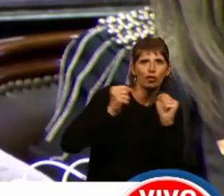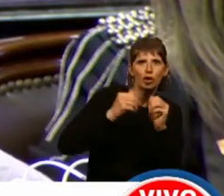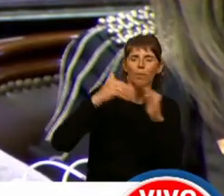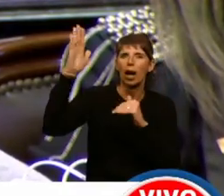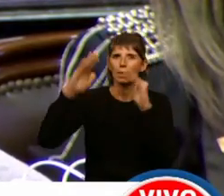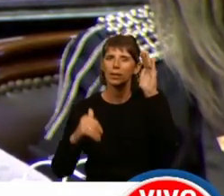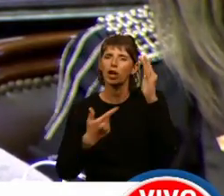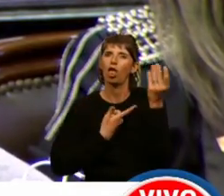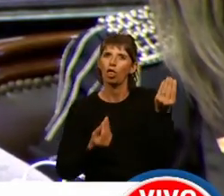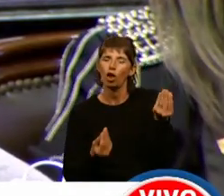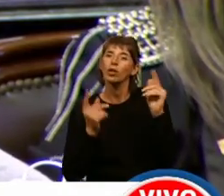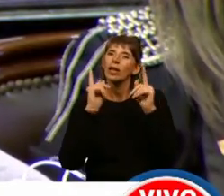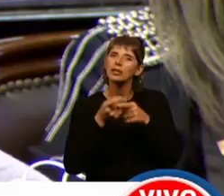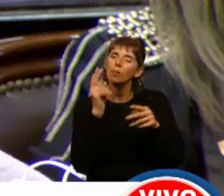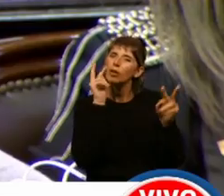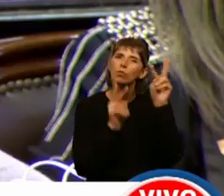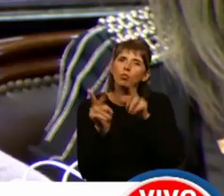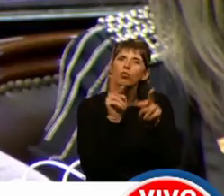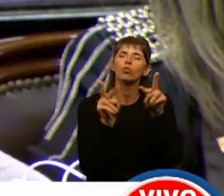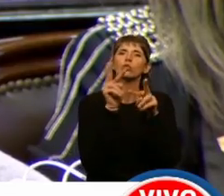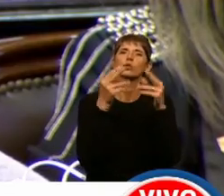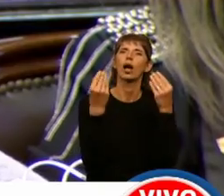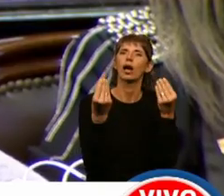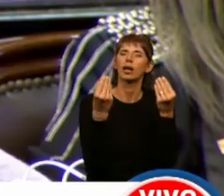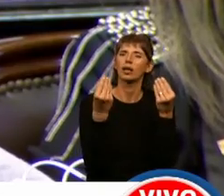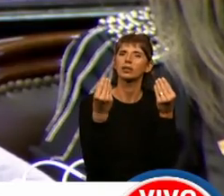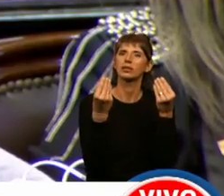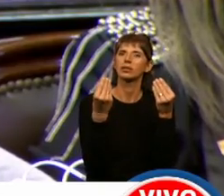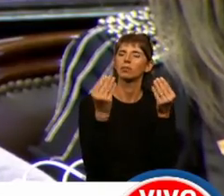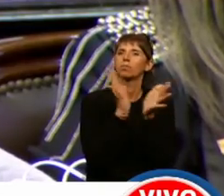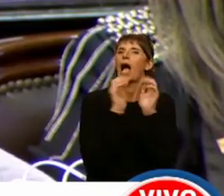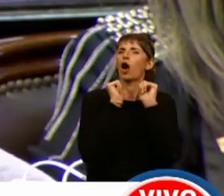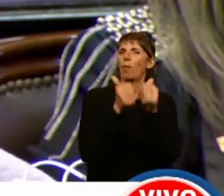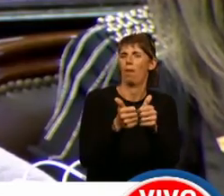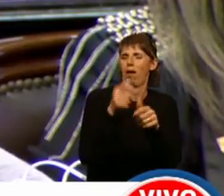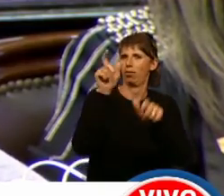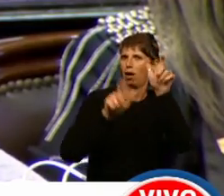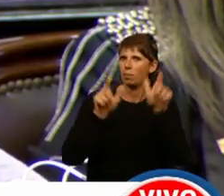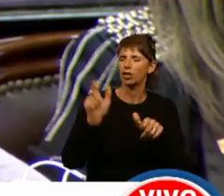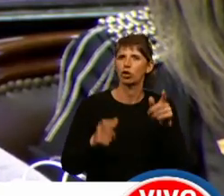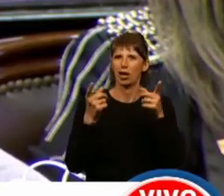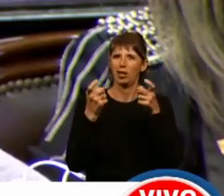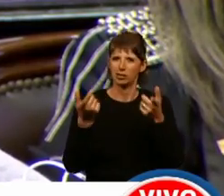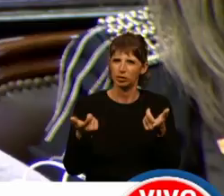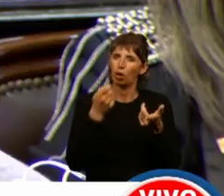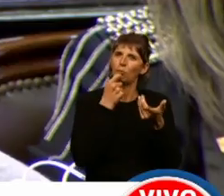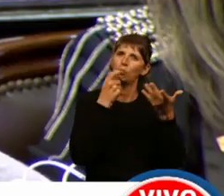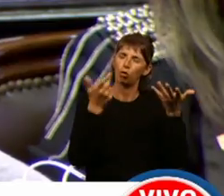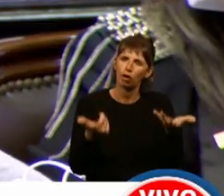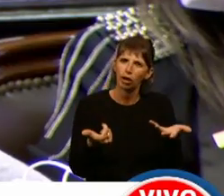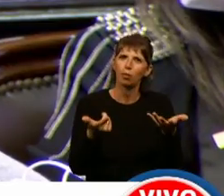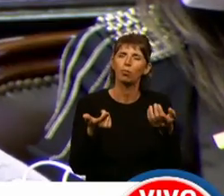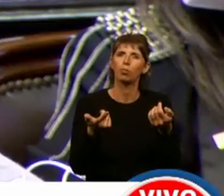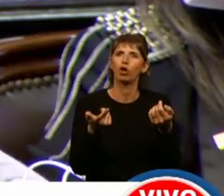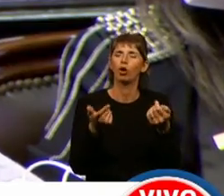con una mirada social al garantizar un criterio para acompañar a quienes más lo necesitan como son aquellas personas quienes